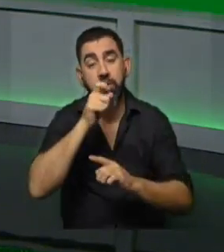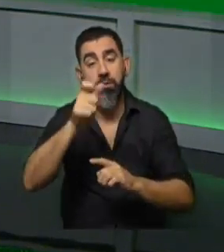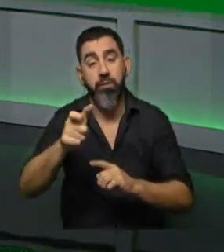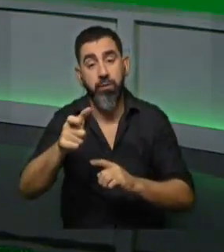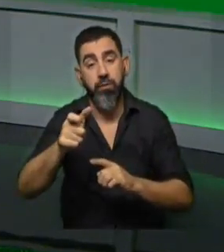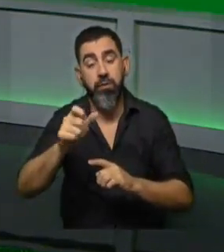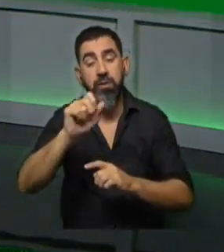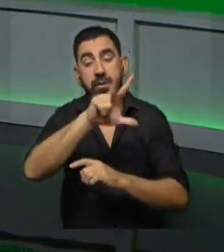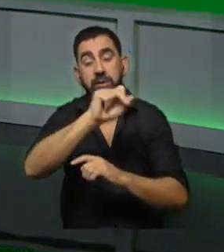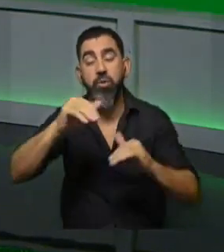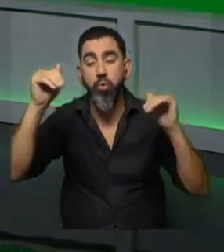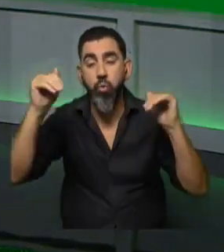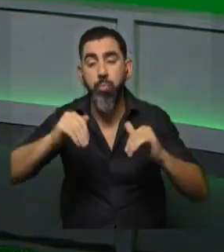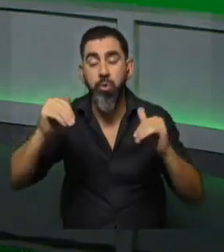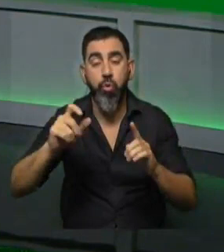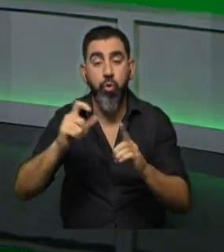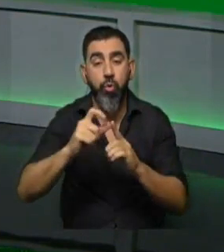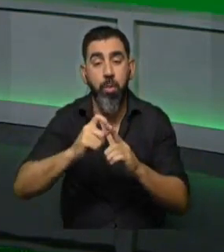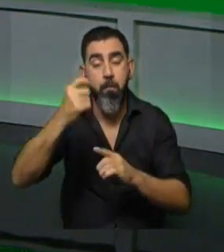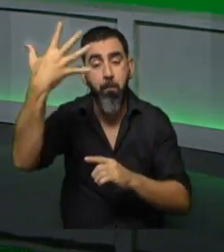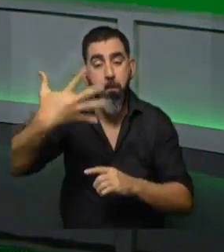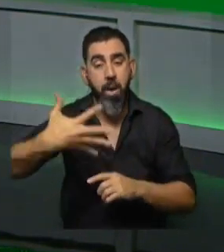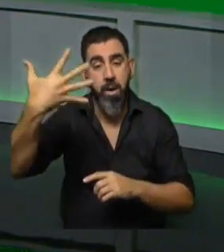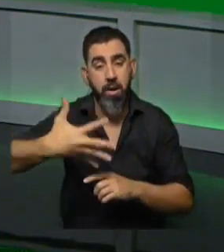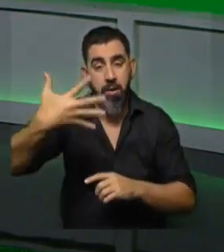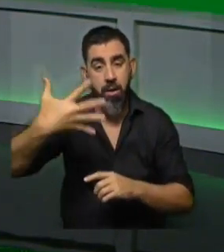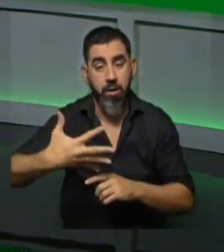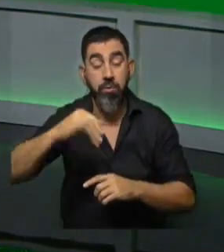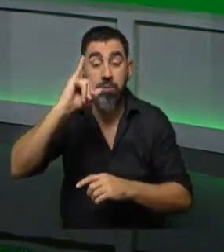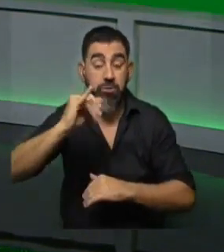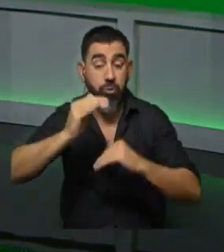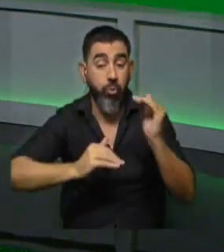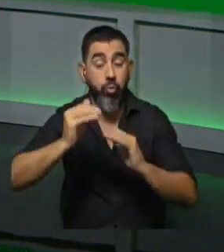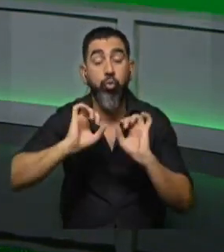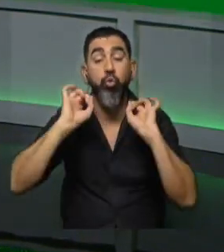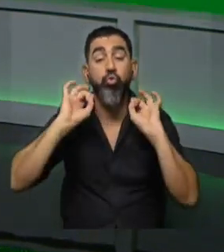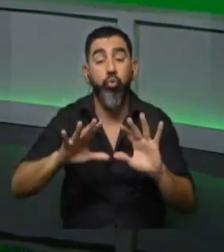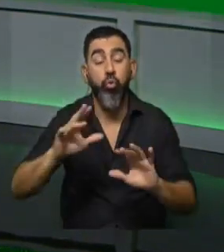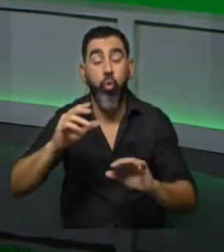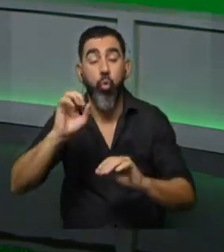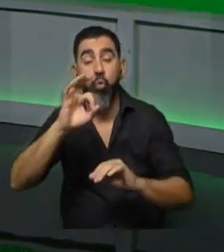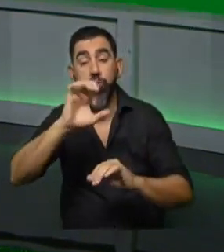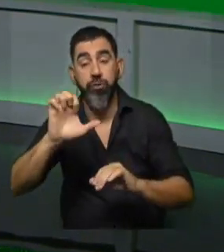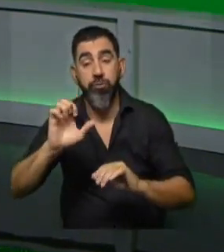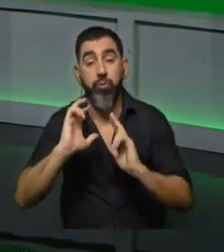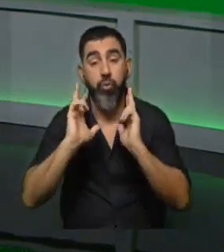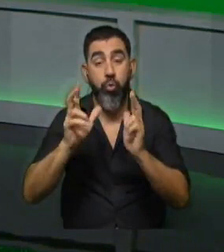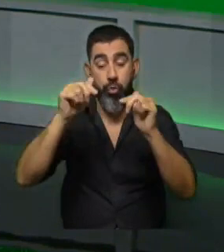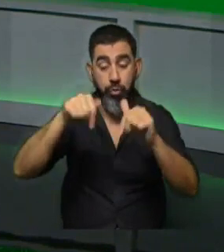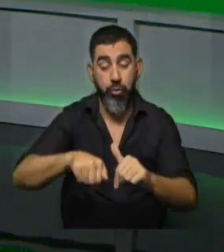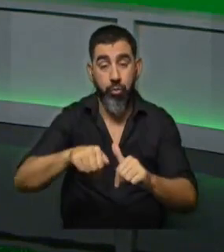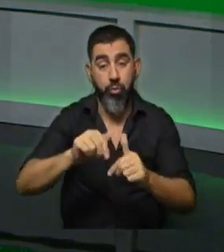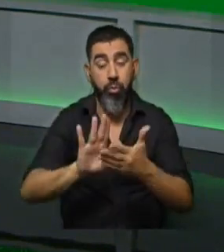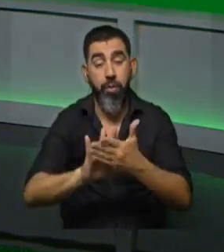unos 300 millones de dólares más de que si la obra hubiera sido desarrollada por ose lo dijo Ortuño